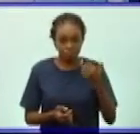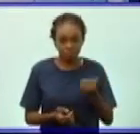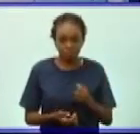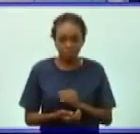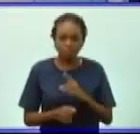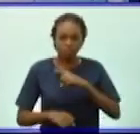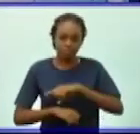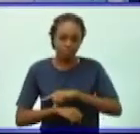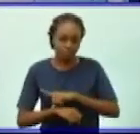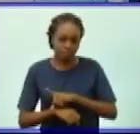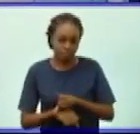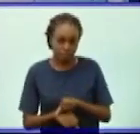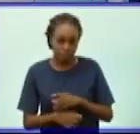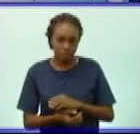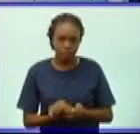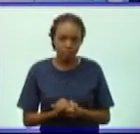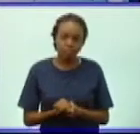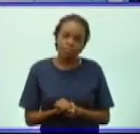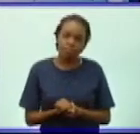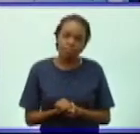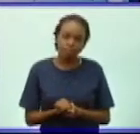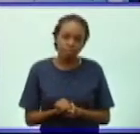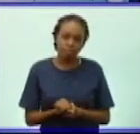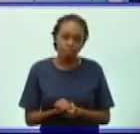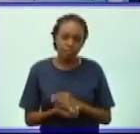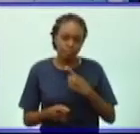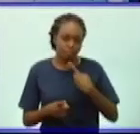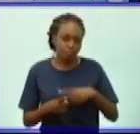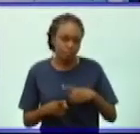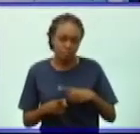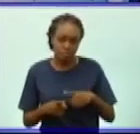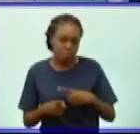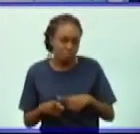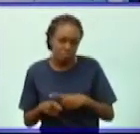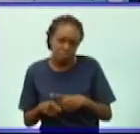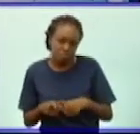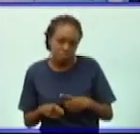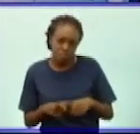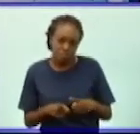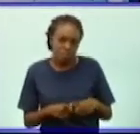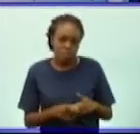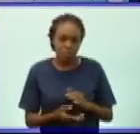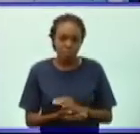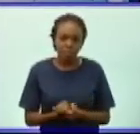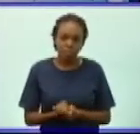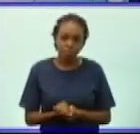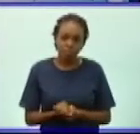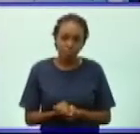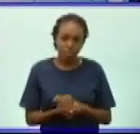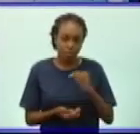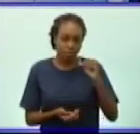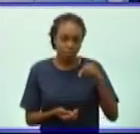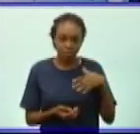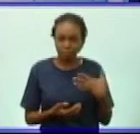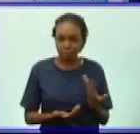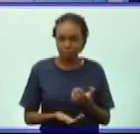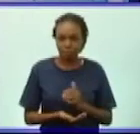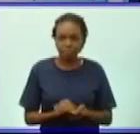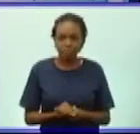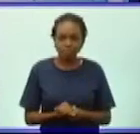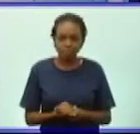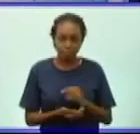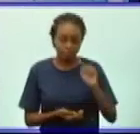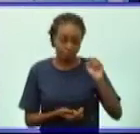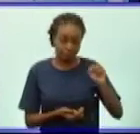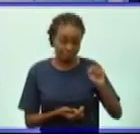el tiempo, la longitud, entre otras magnitudes físicas. Ahora bien, estas